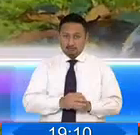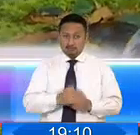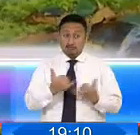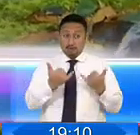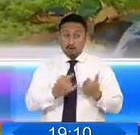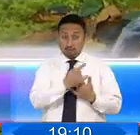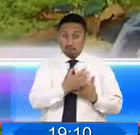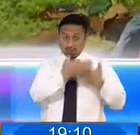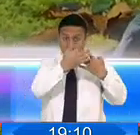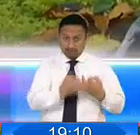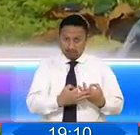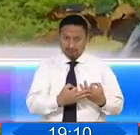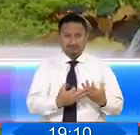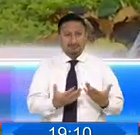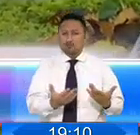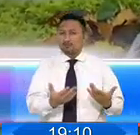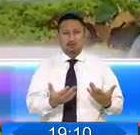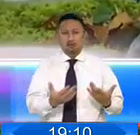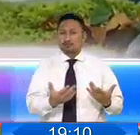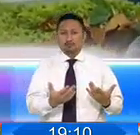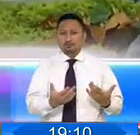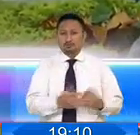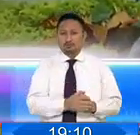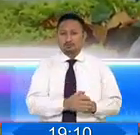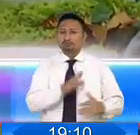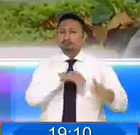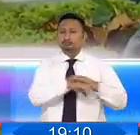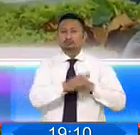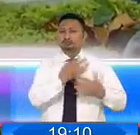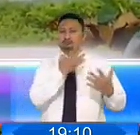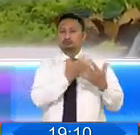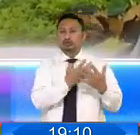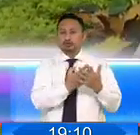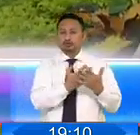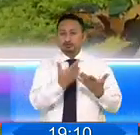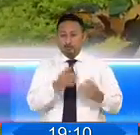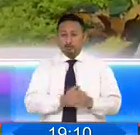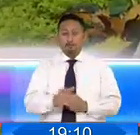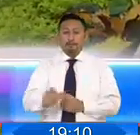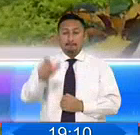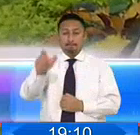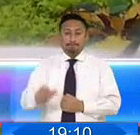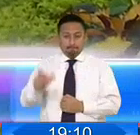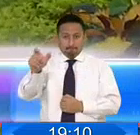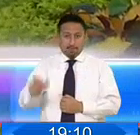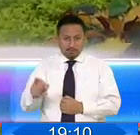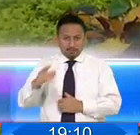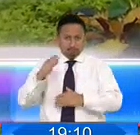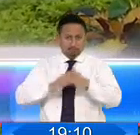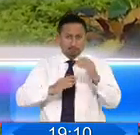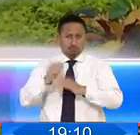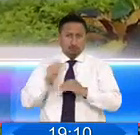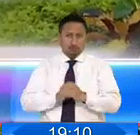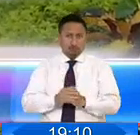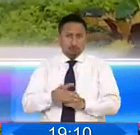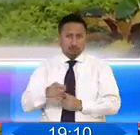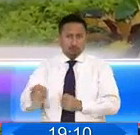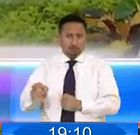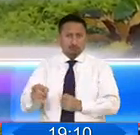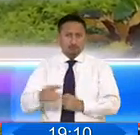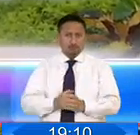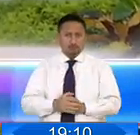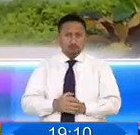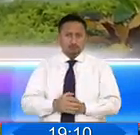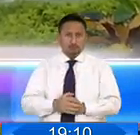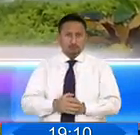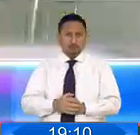lo que está pasando con mi sobrino en esta cárcel donde hay personas que inocentes están pagando por, por cosas